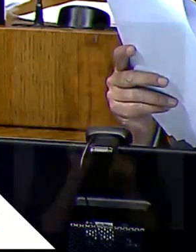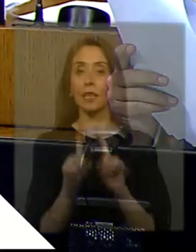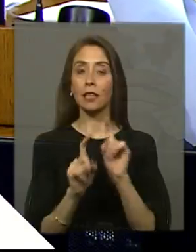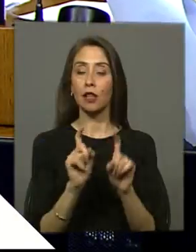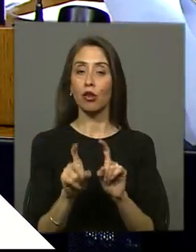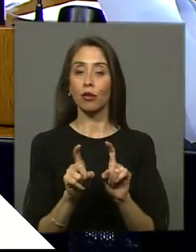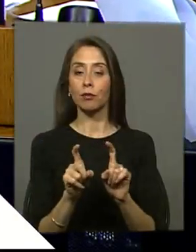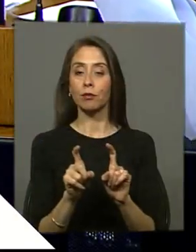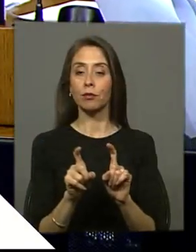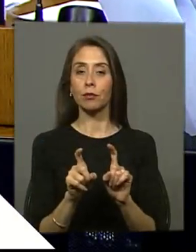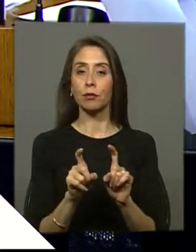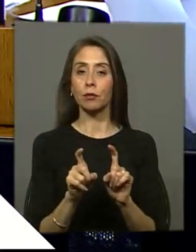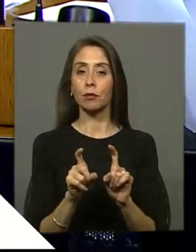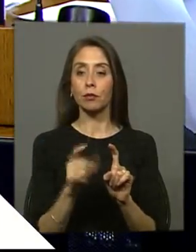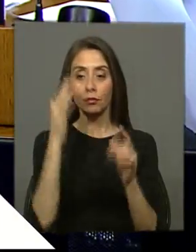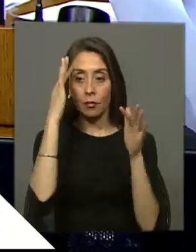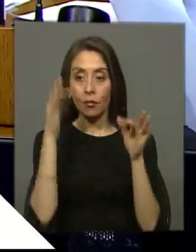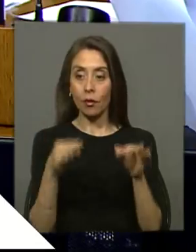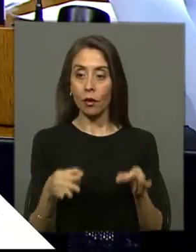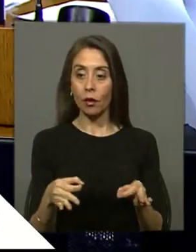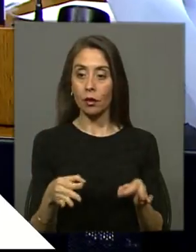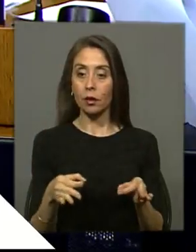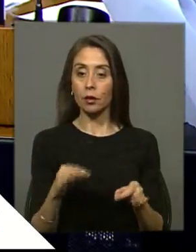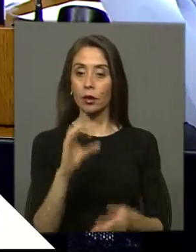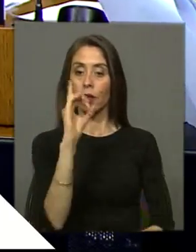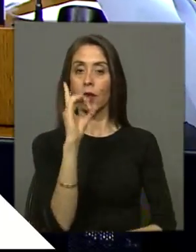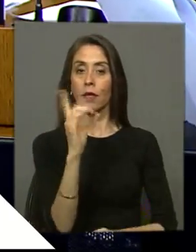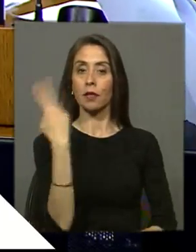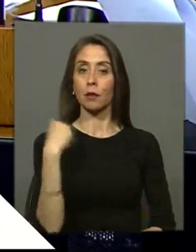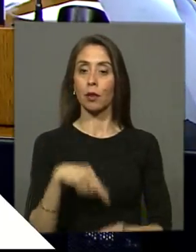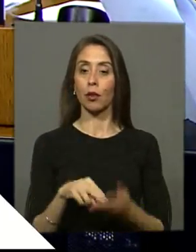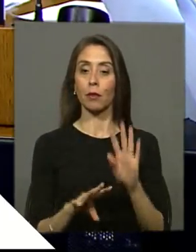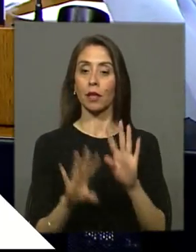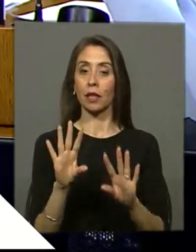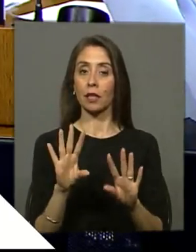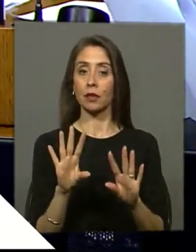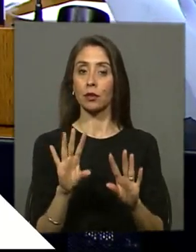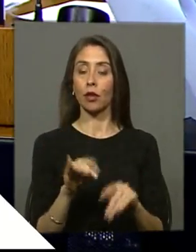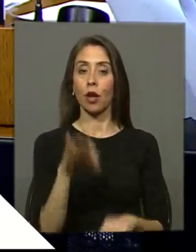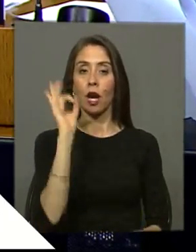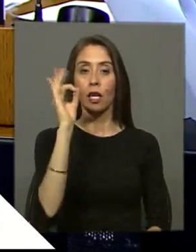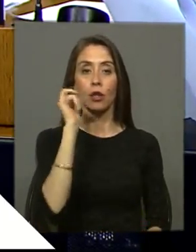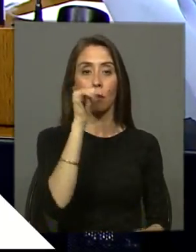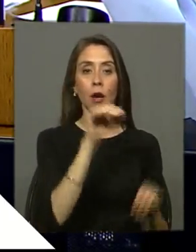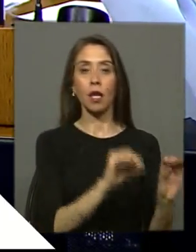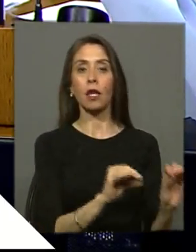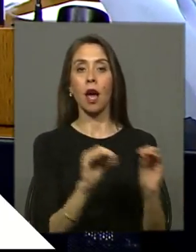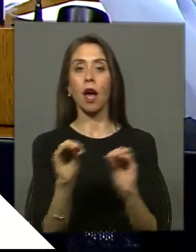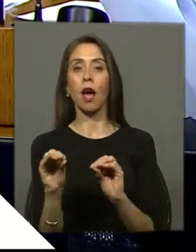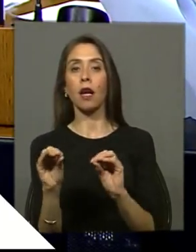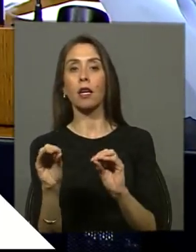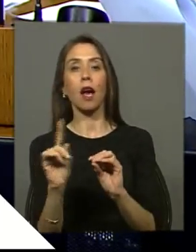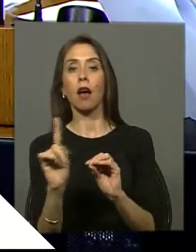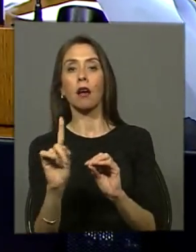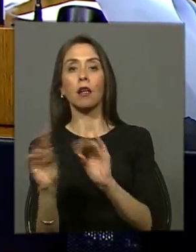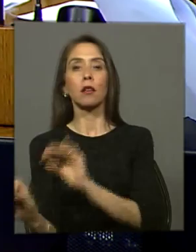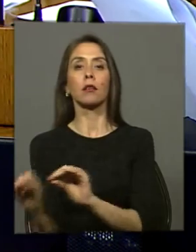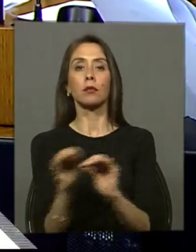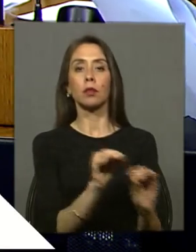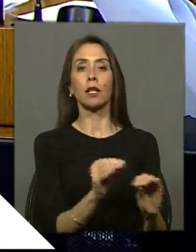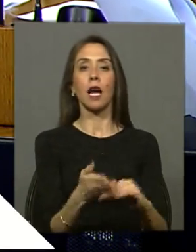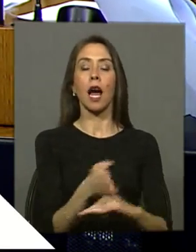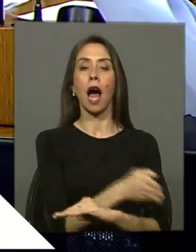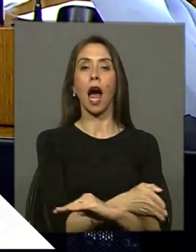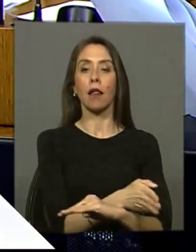de la decisión que se tomó en diciembre del año 2015 de reagendar la sesión de mañana y haberla realizado con